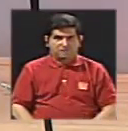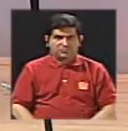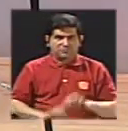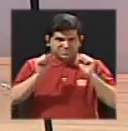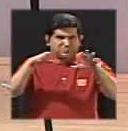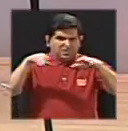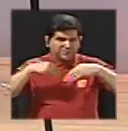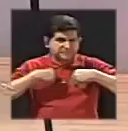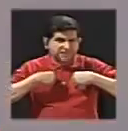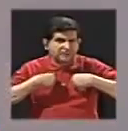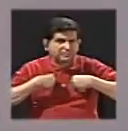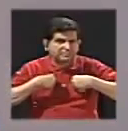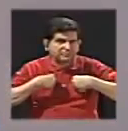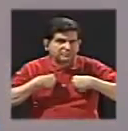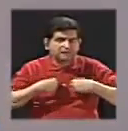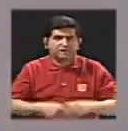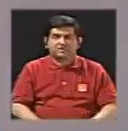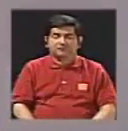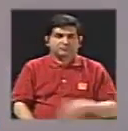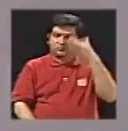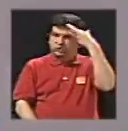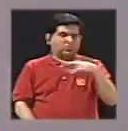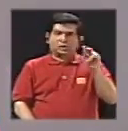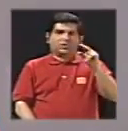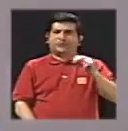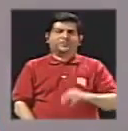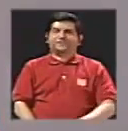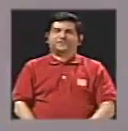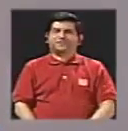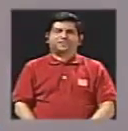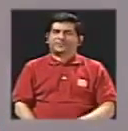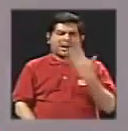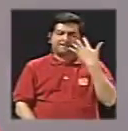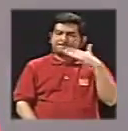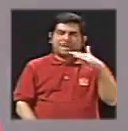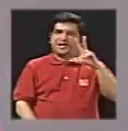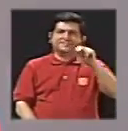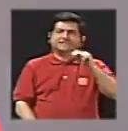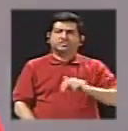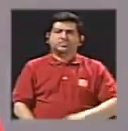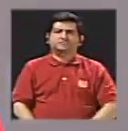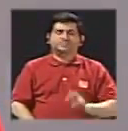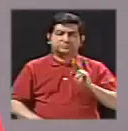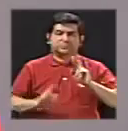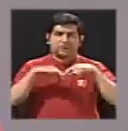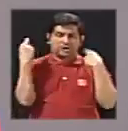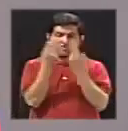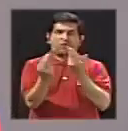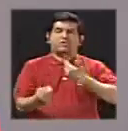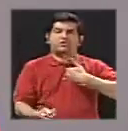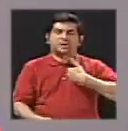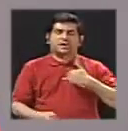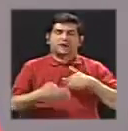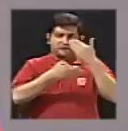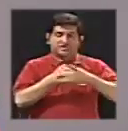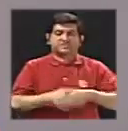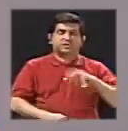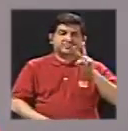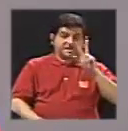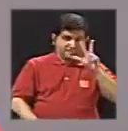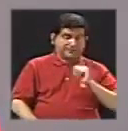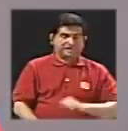admisible? Parece que no. Parece que no, porque en una reunión que nosotros tuvimos con él después del